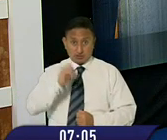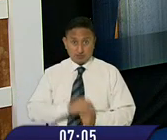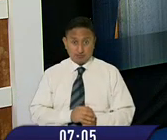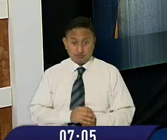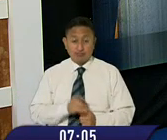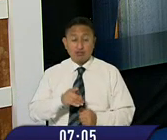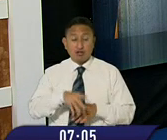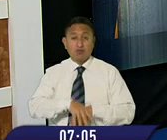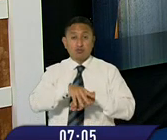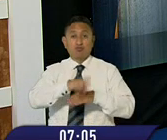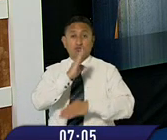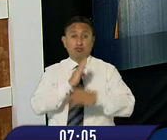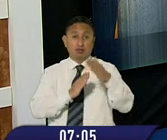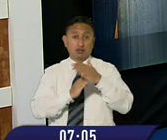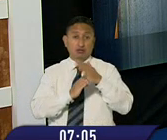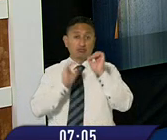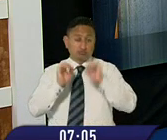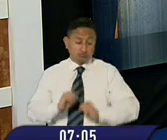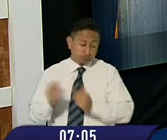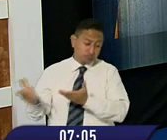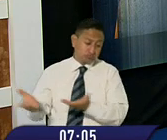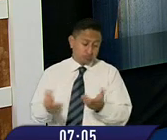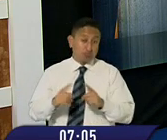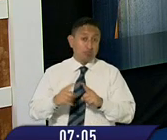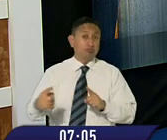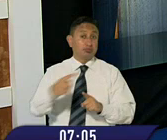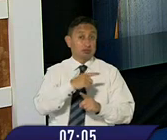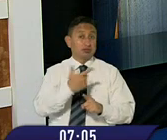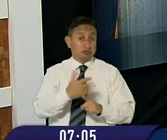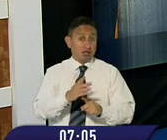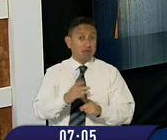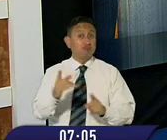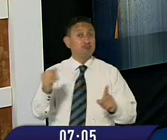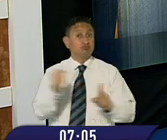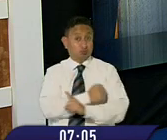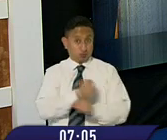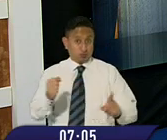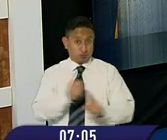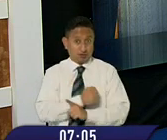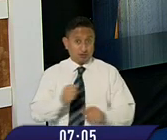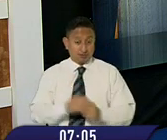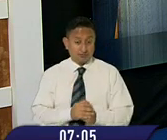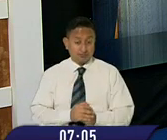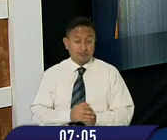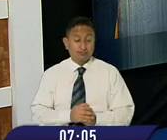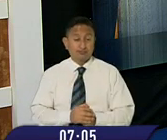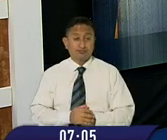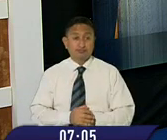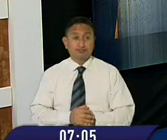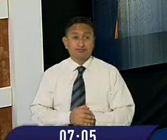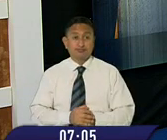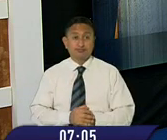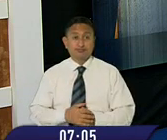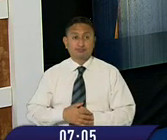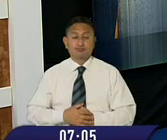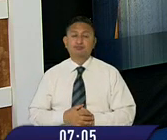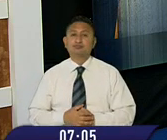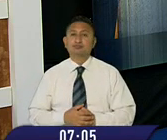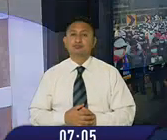Las protestas pacíficas son bienvenidas, pero esto ya está, es un acto de violencia hacia la propia ciudadanía. Ya.